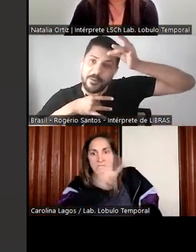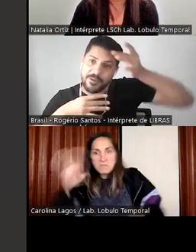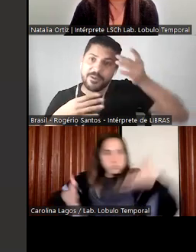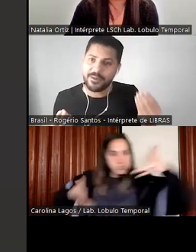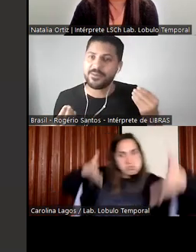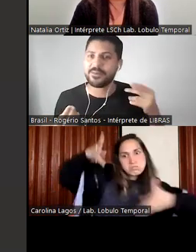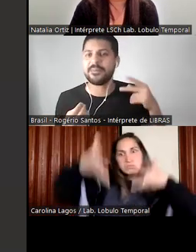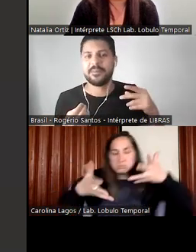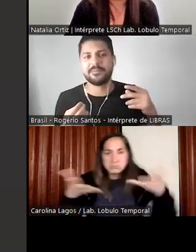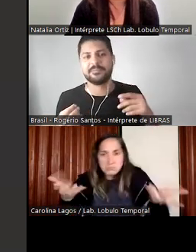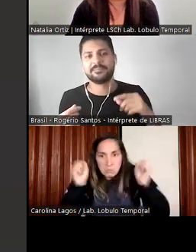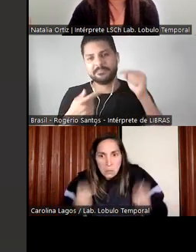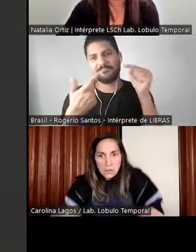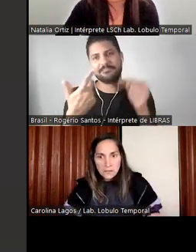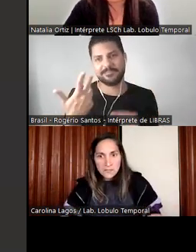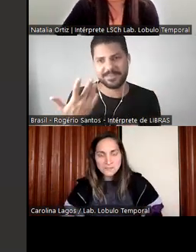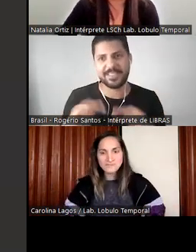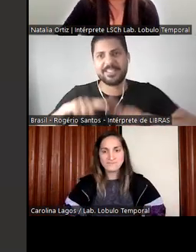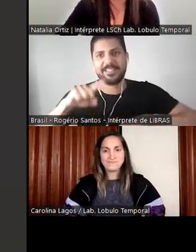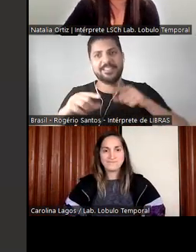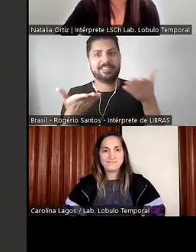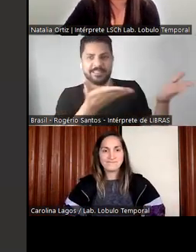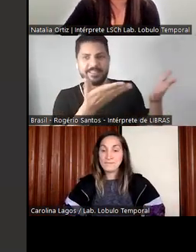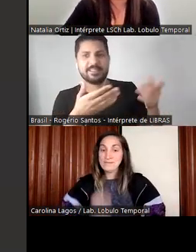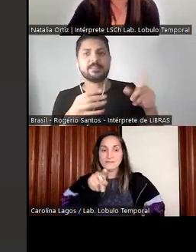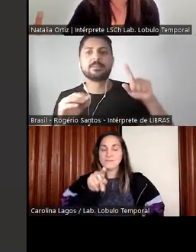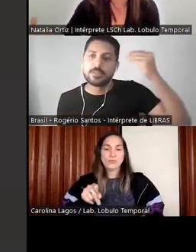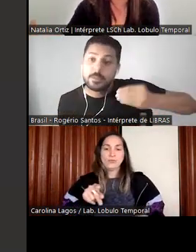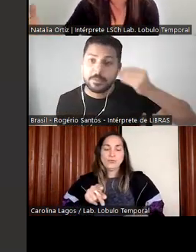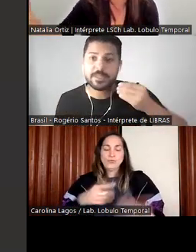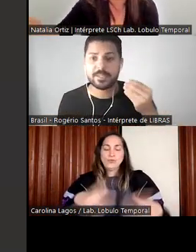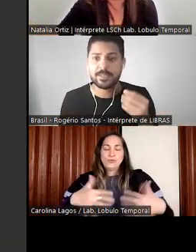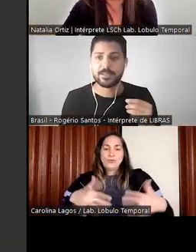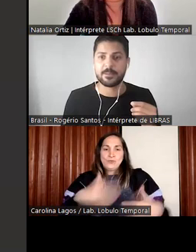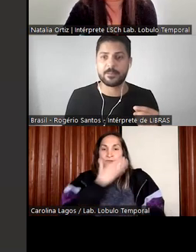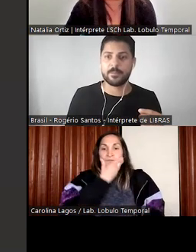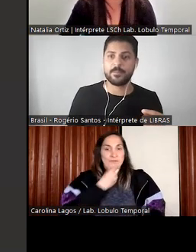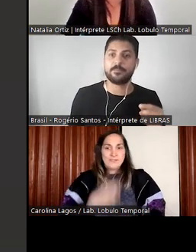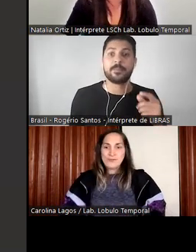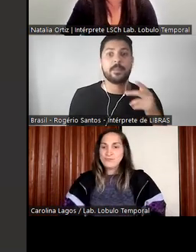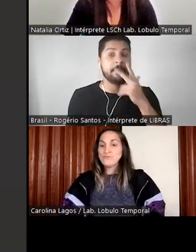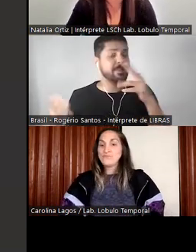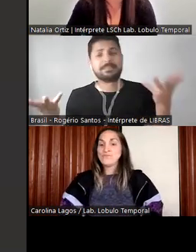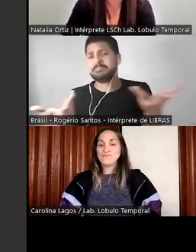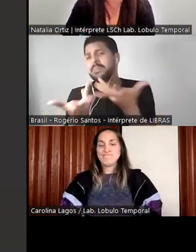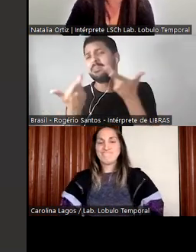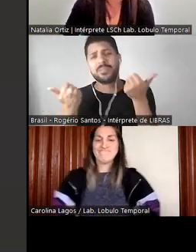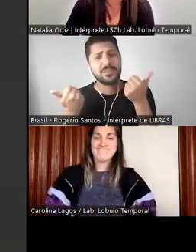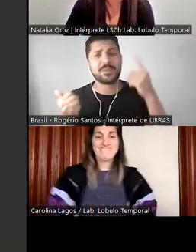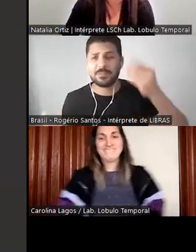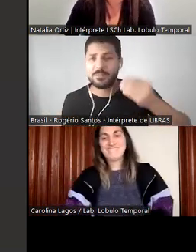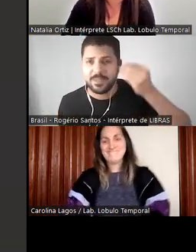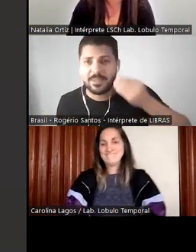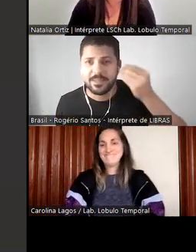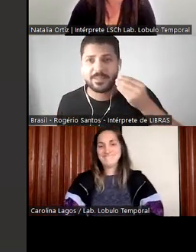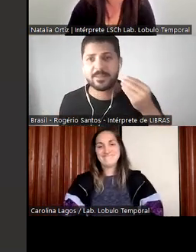así, mientras más experiencia tienen, van a crecer y desarrollar más habilidades a medida que van creciendo. Entonces, me pareció